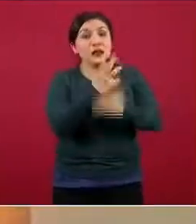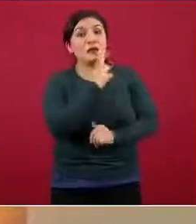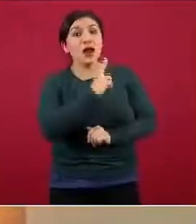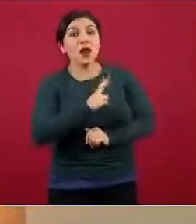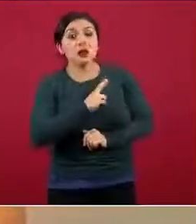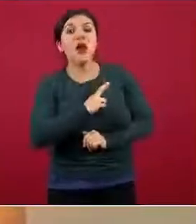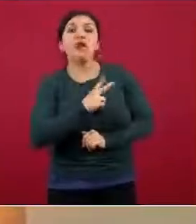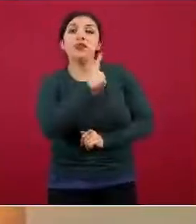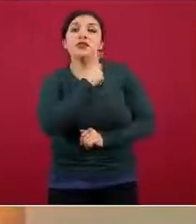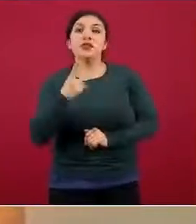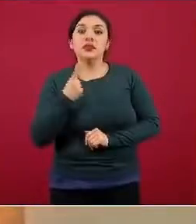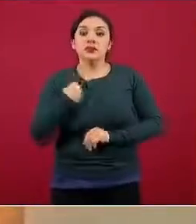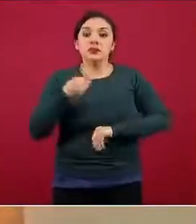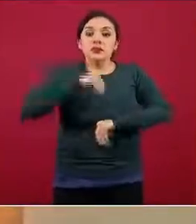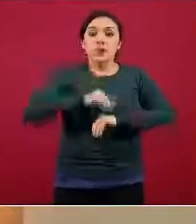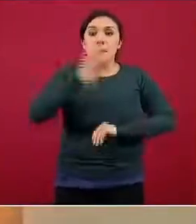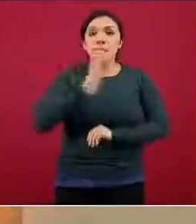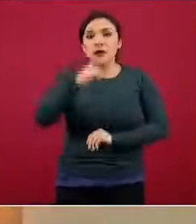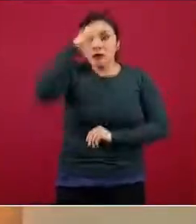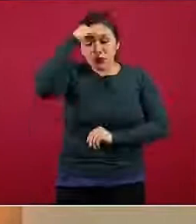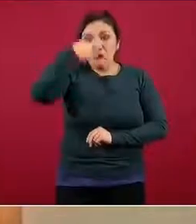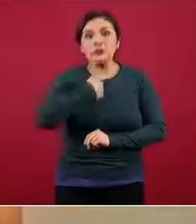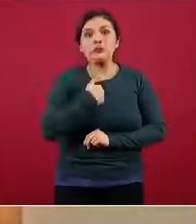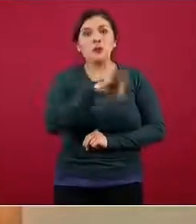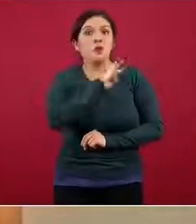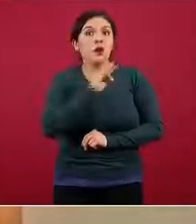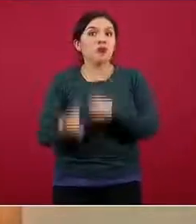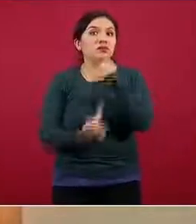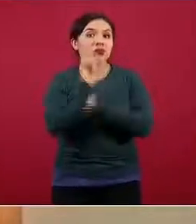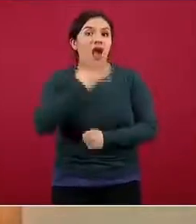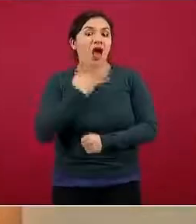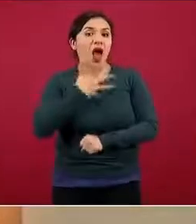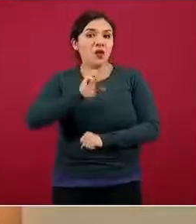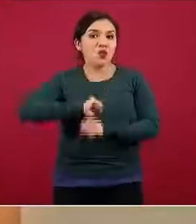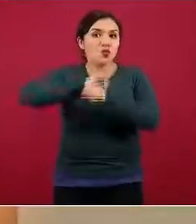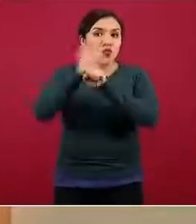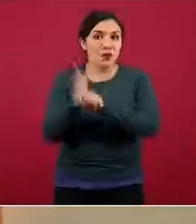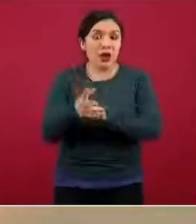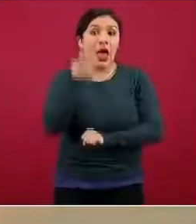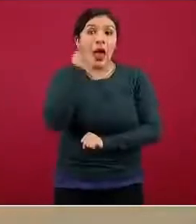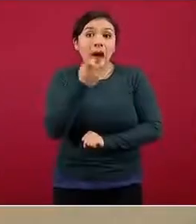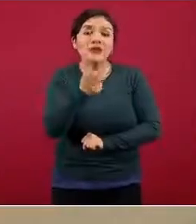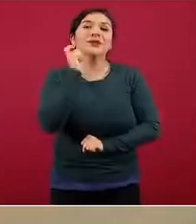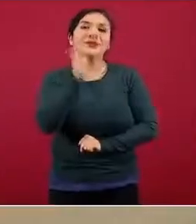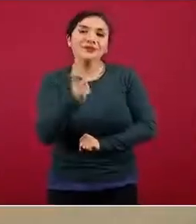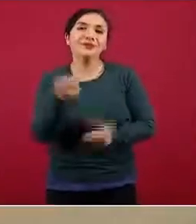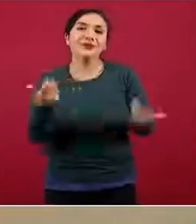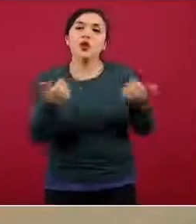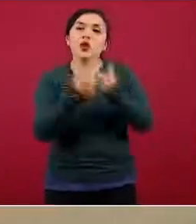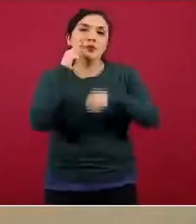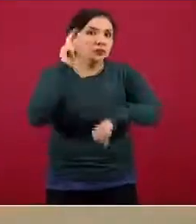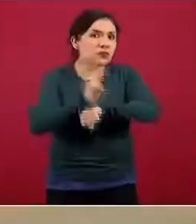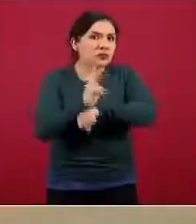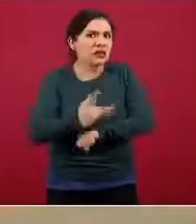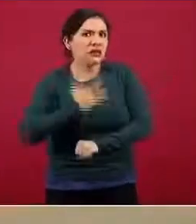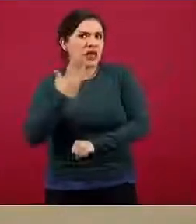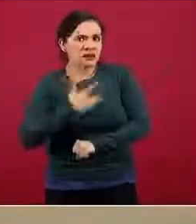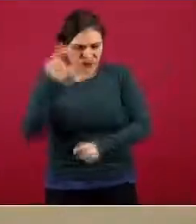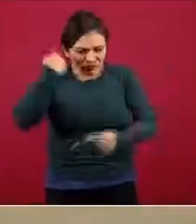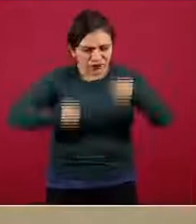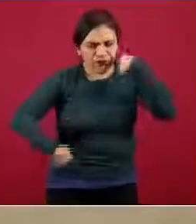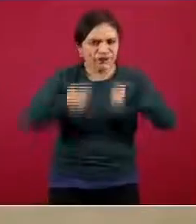resultados, hay que comportarse como si tuviéramos COVID. Y esto implica el vigilar los síntomas,